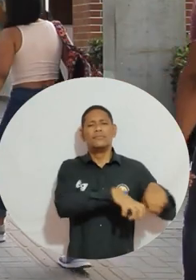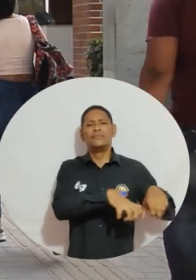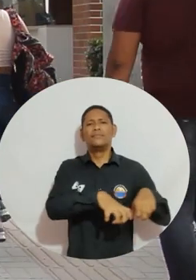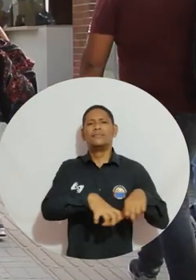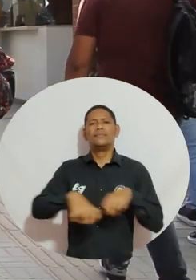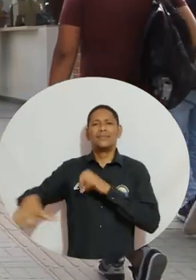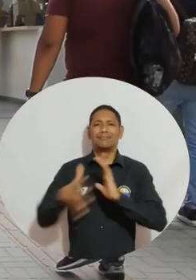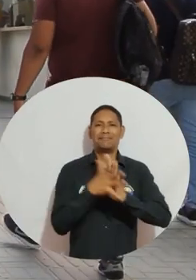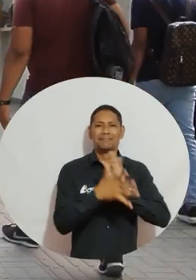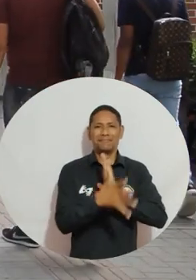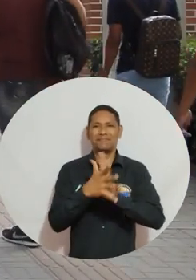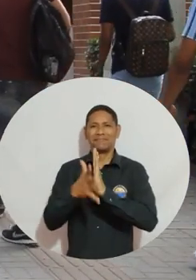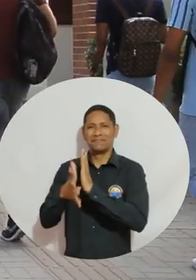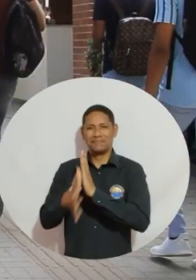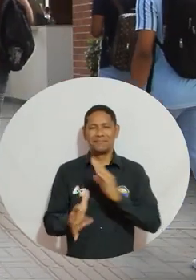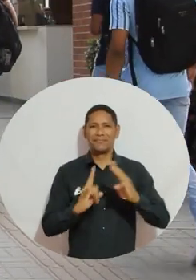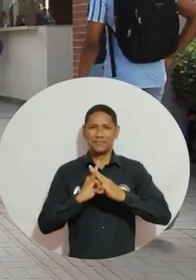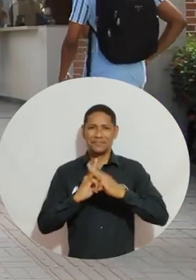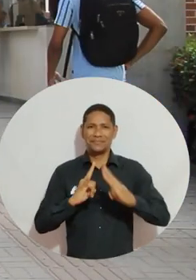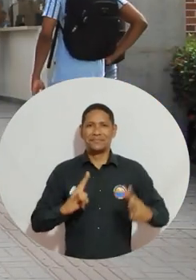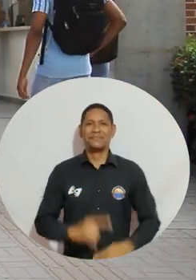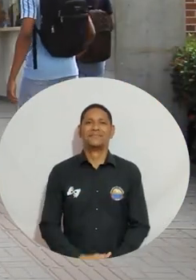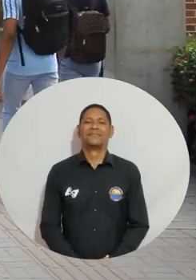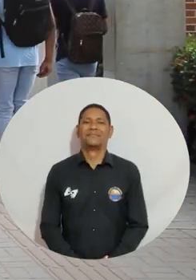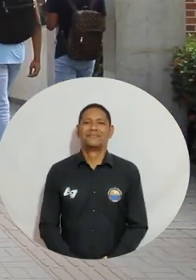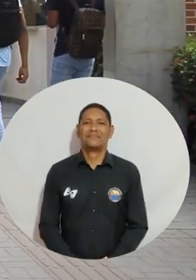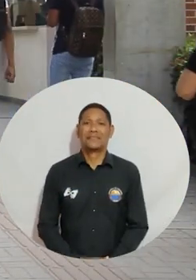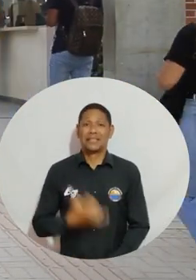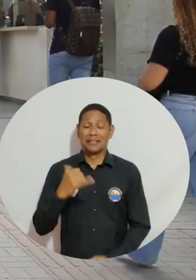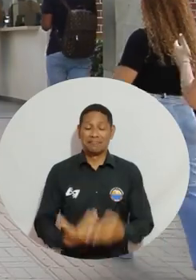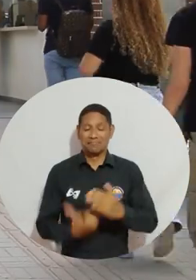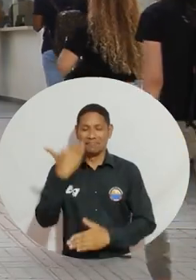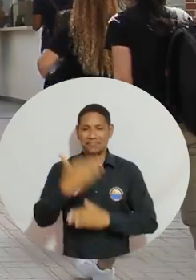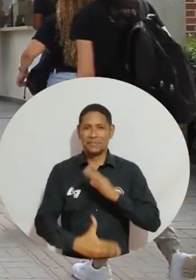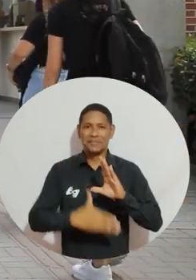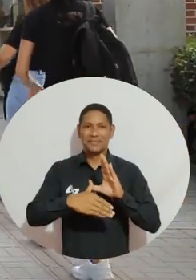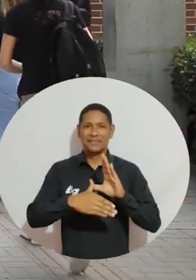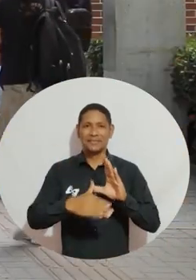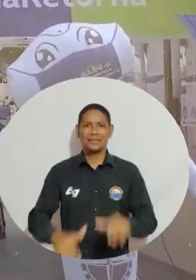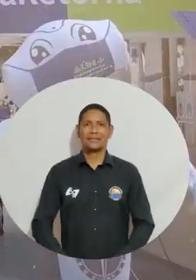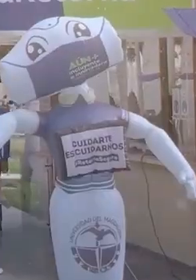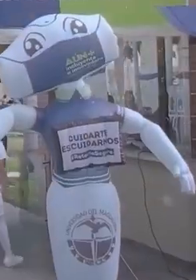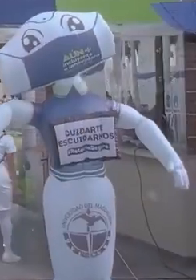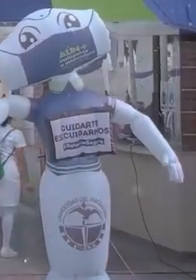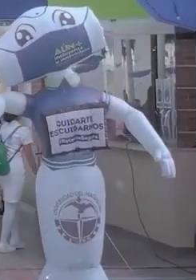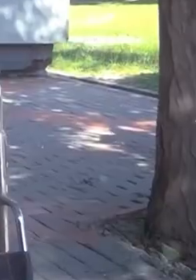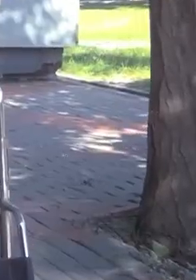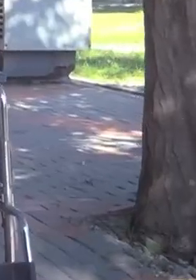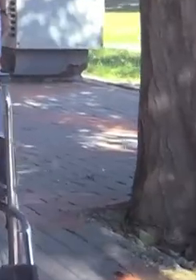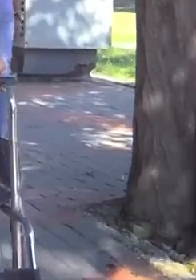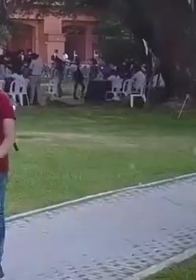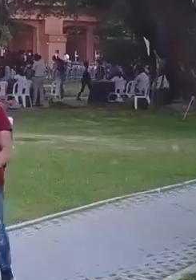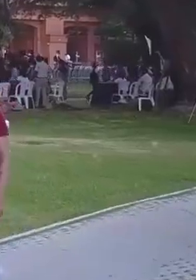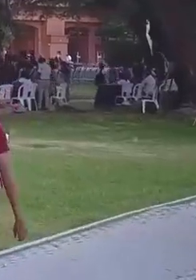minutos para que conozcan detalles sobre el acontecer institucional de nuestra alma mater. Ya comienza El Campus TV.